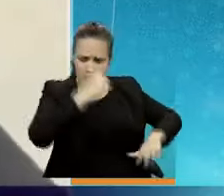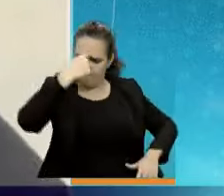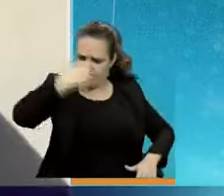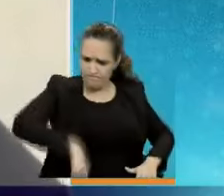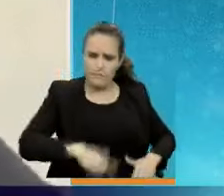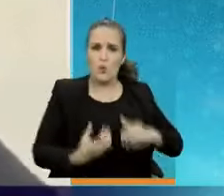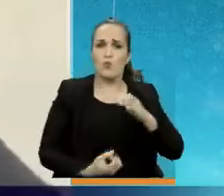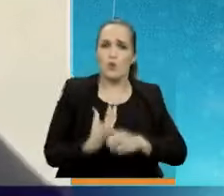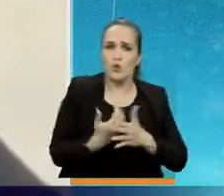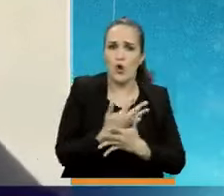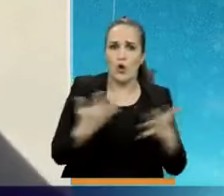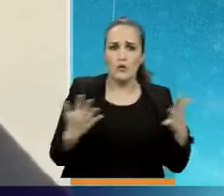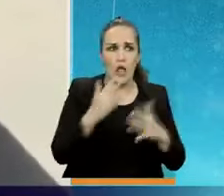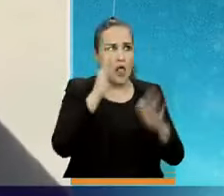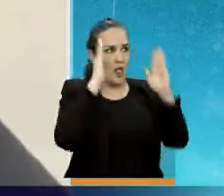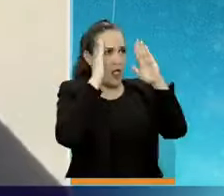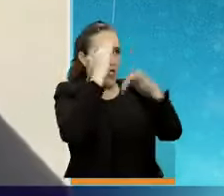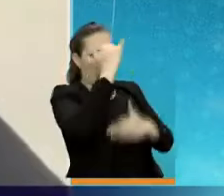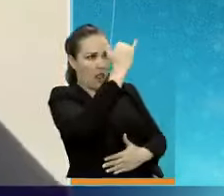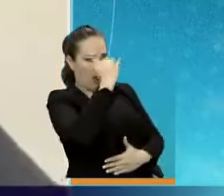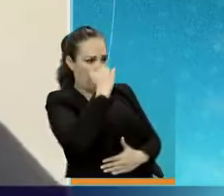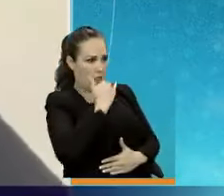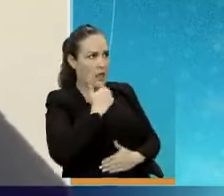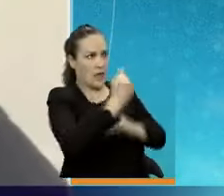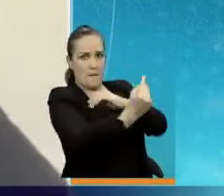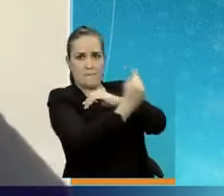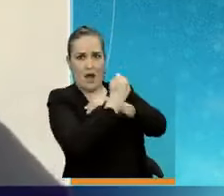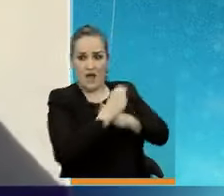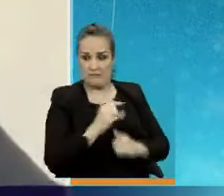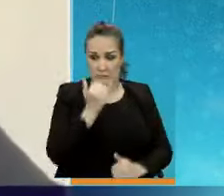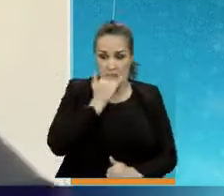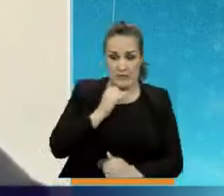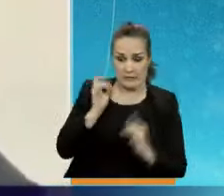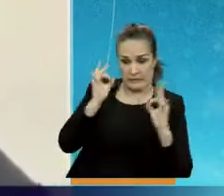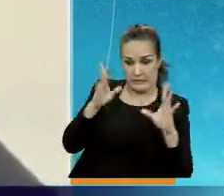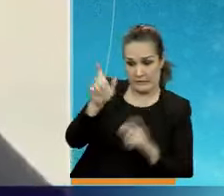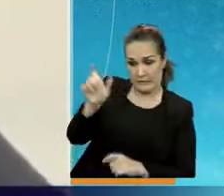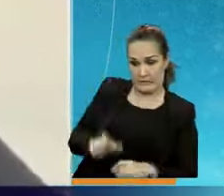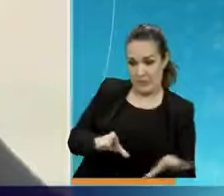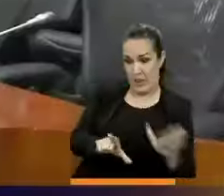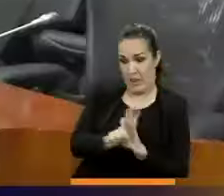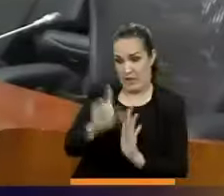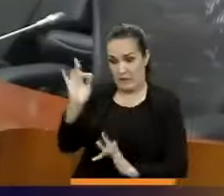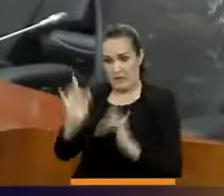siempre estigmatizados, siempre tratados como delincuentes, de manera